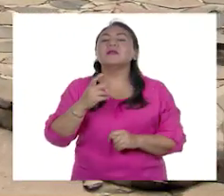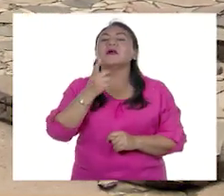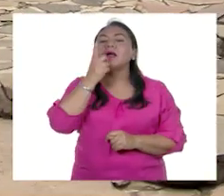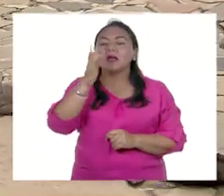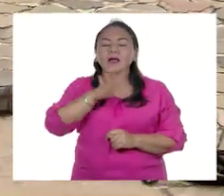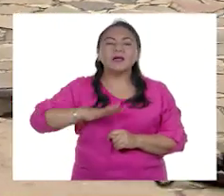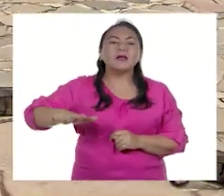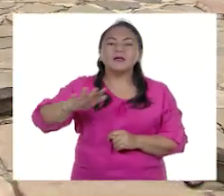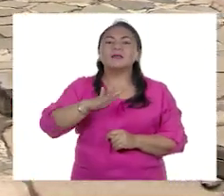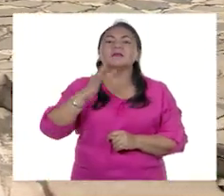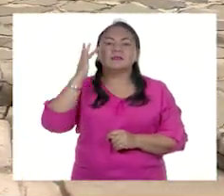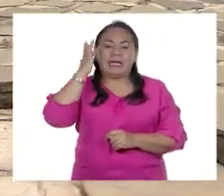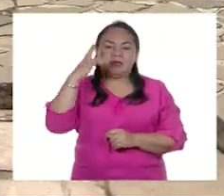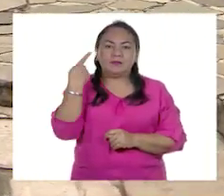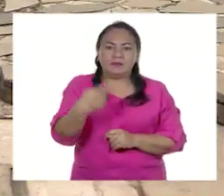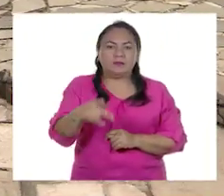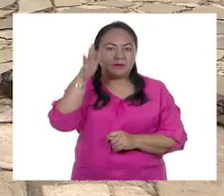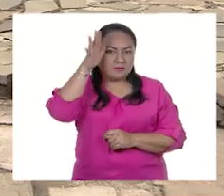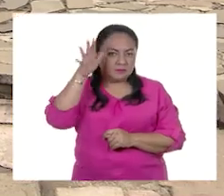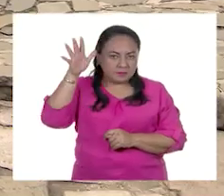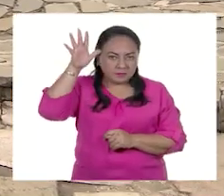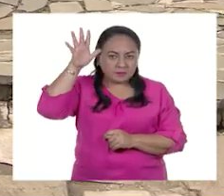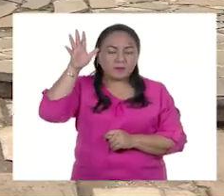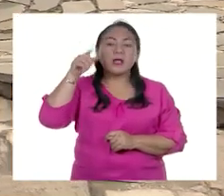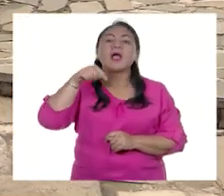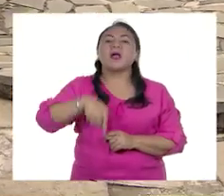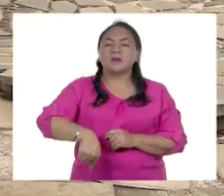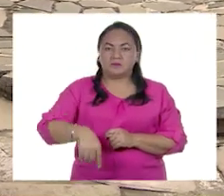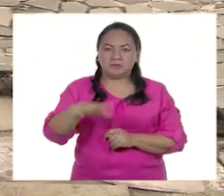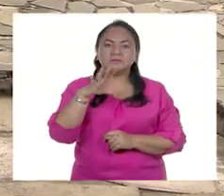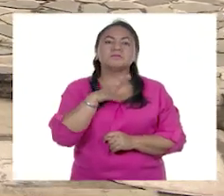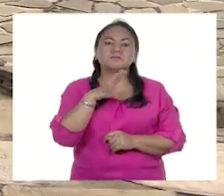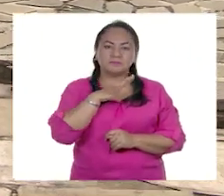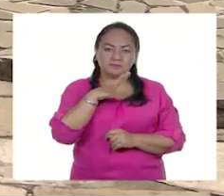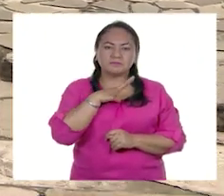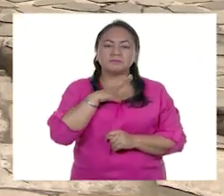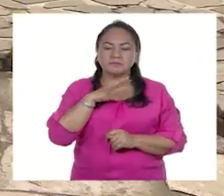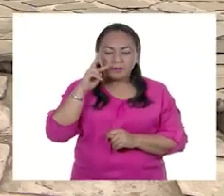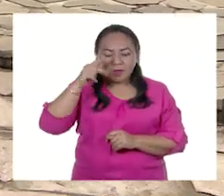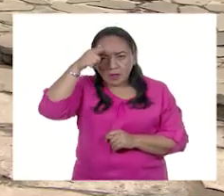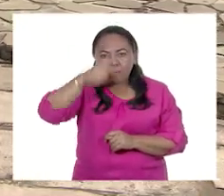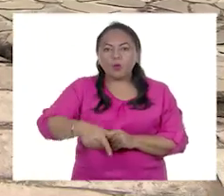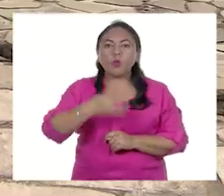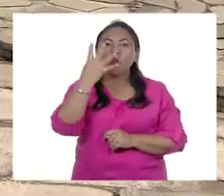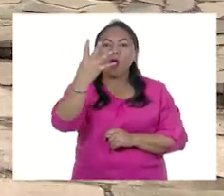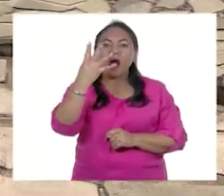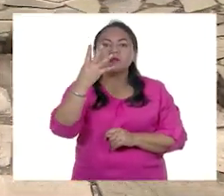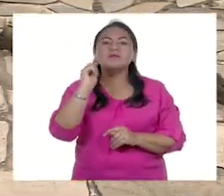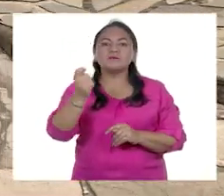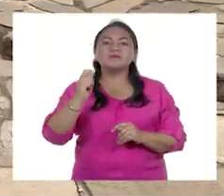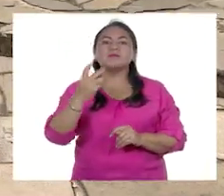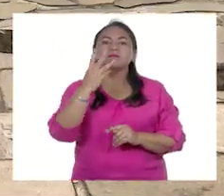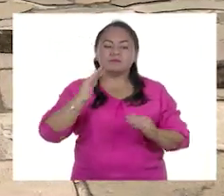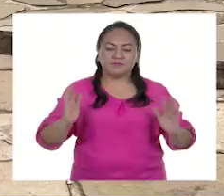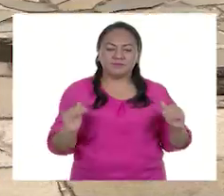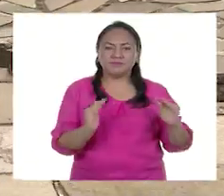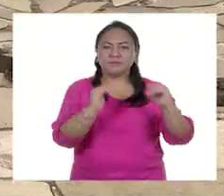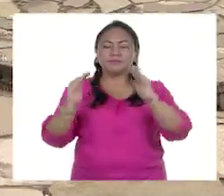sagrado prehispánico de la ciudad y aquí se encontraron en un total de 4 edificios, 3